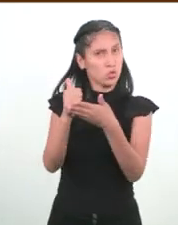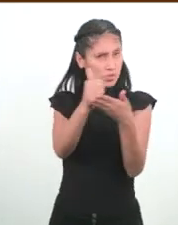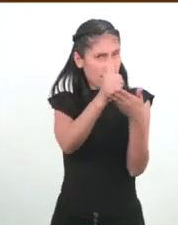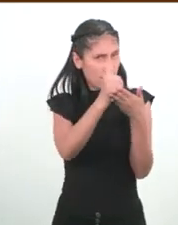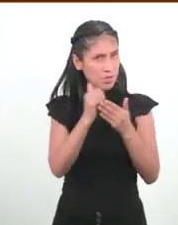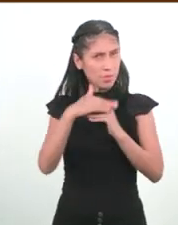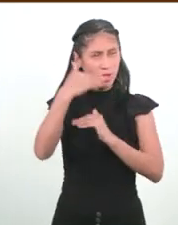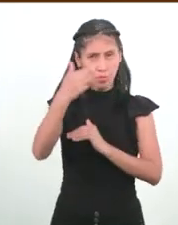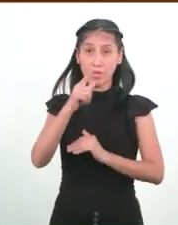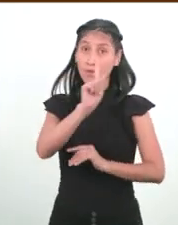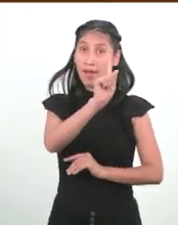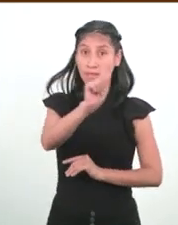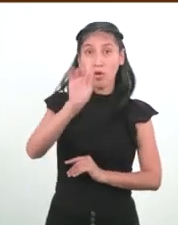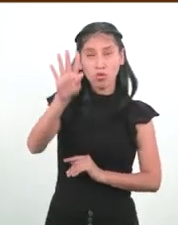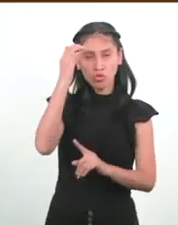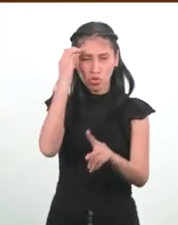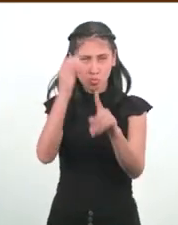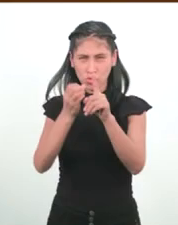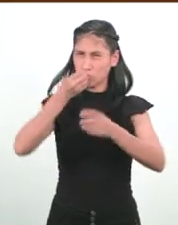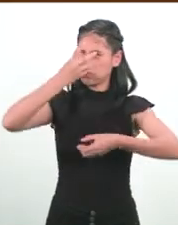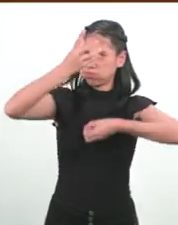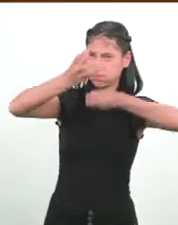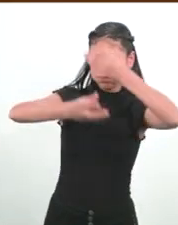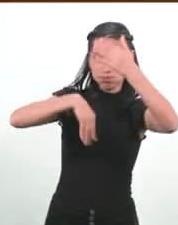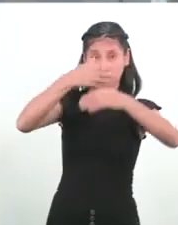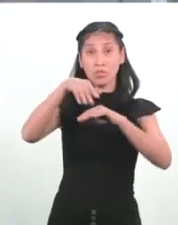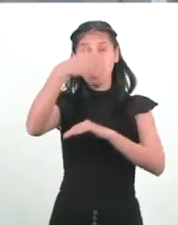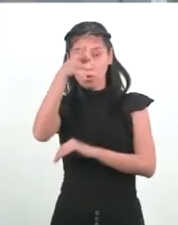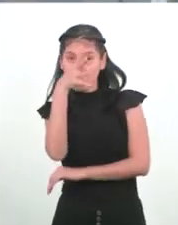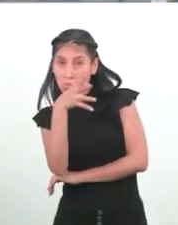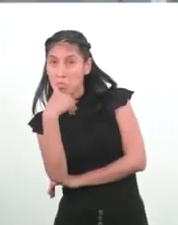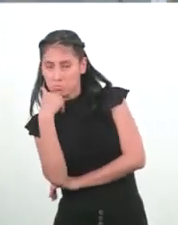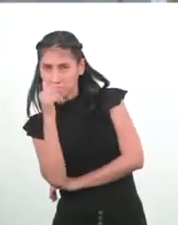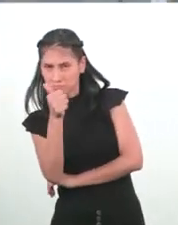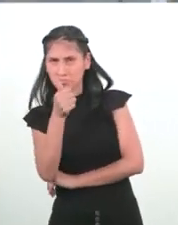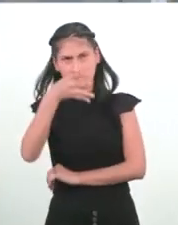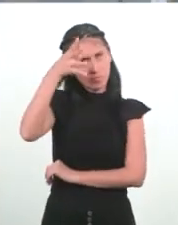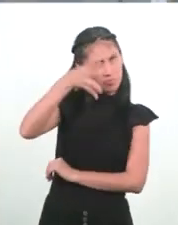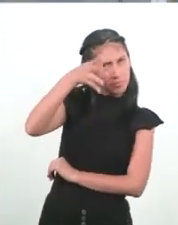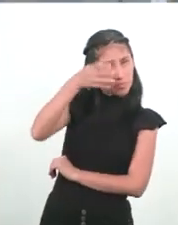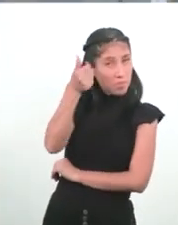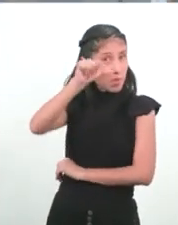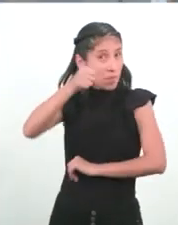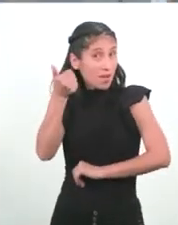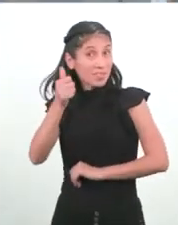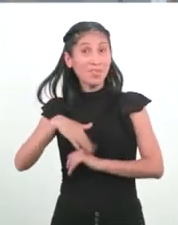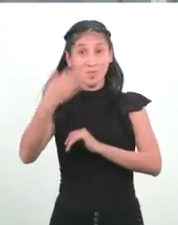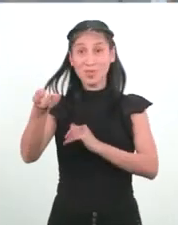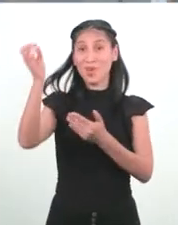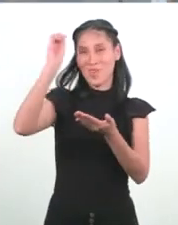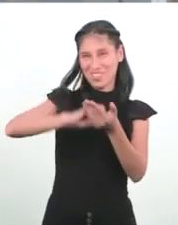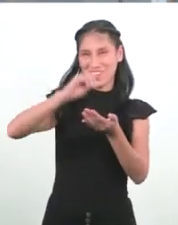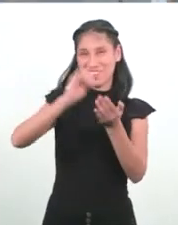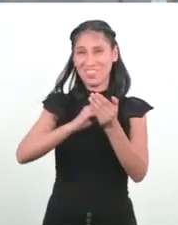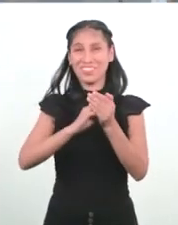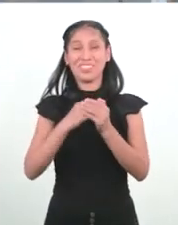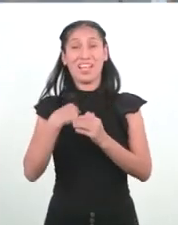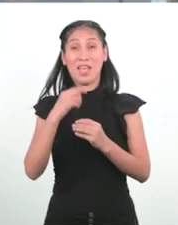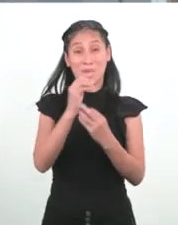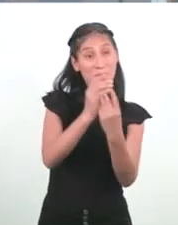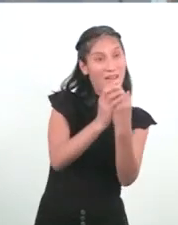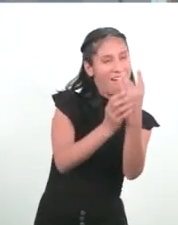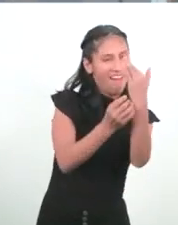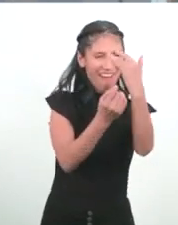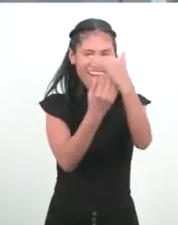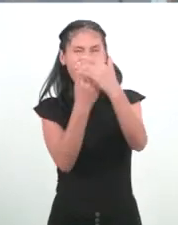activa y valorar de manera crítica los discursos. Gracias a eso, le daré un chance más a Plantiquis. Y me